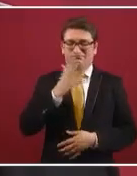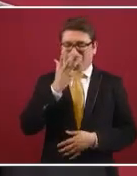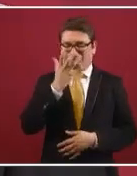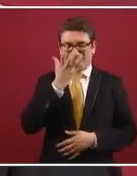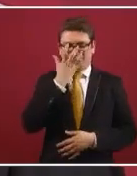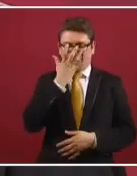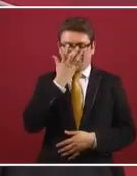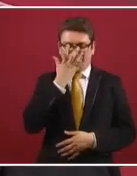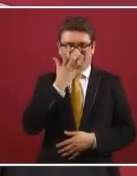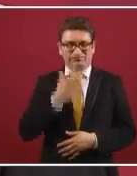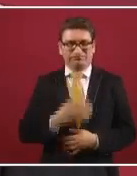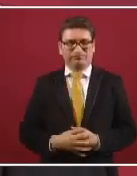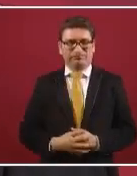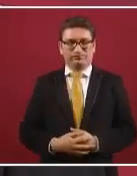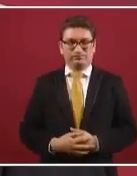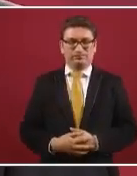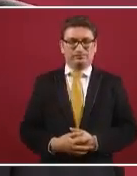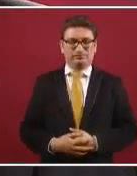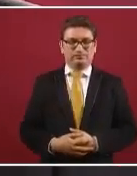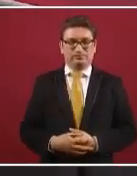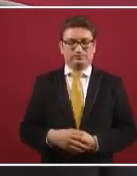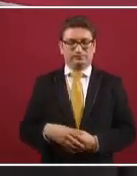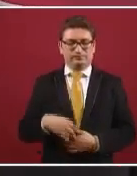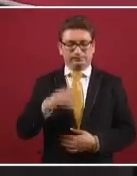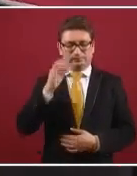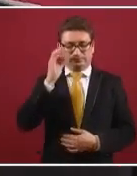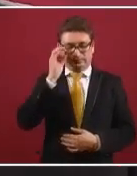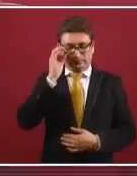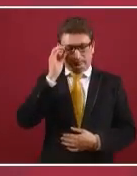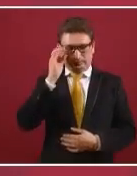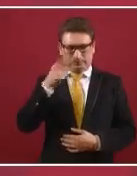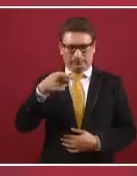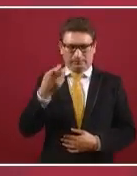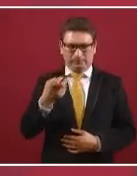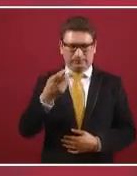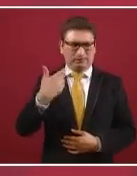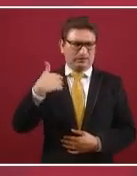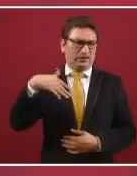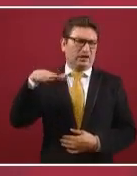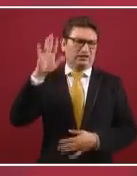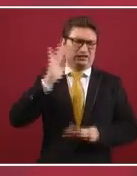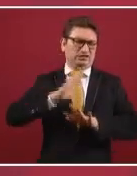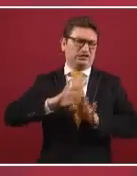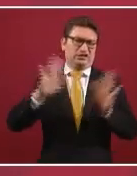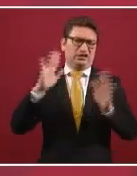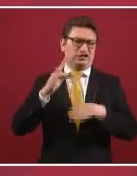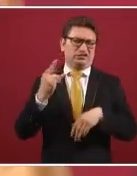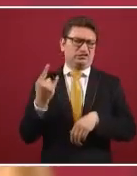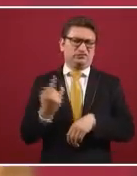Eso ya se fue a la historia, al basurero de la historia. A ver.